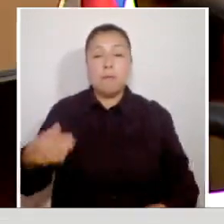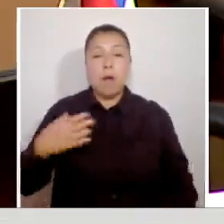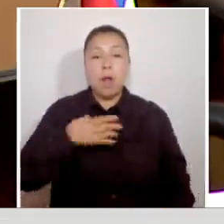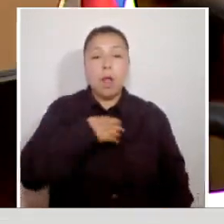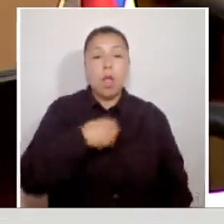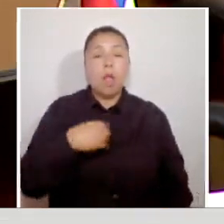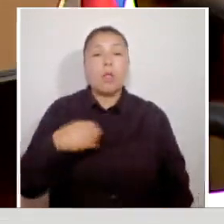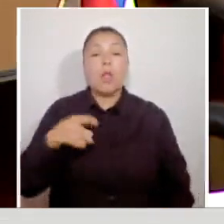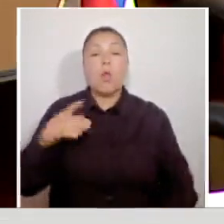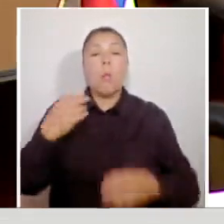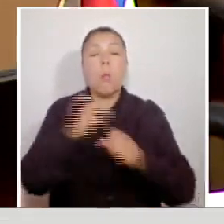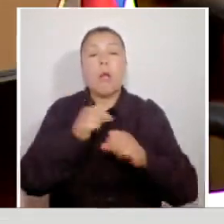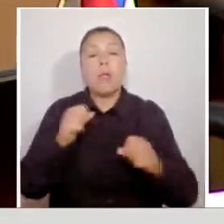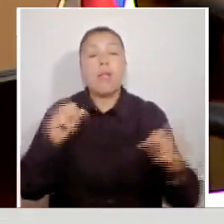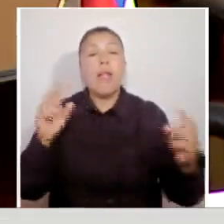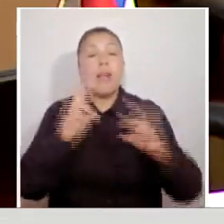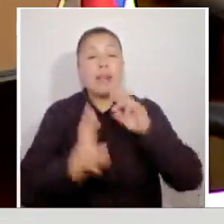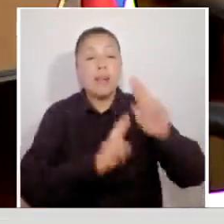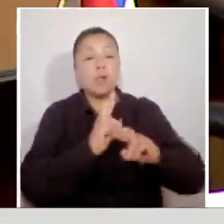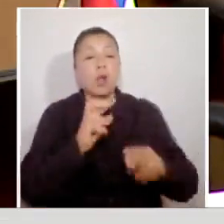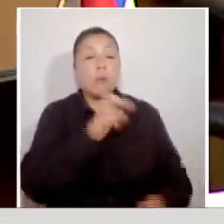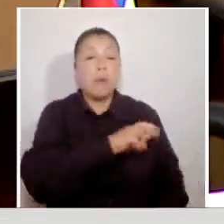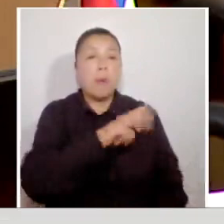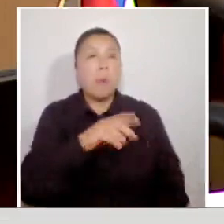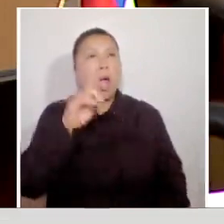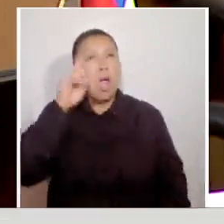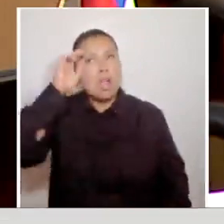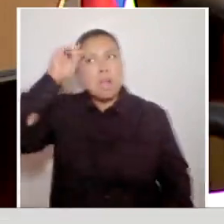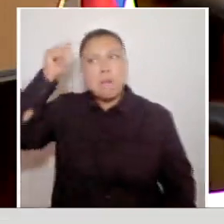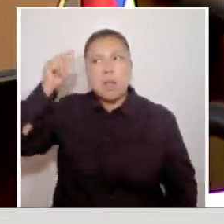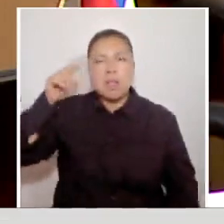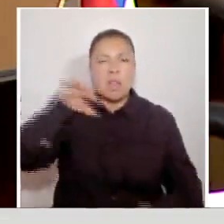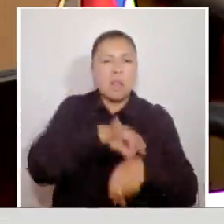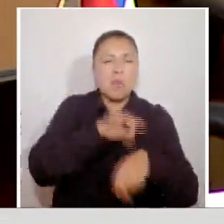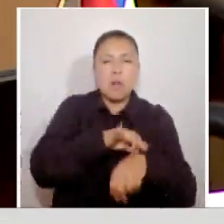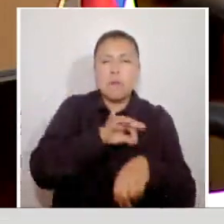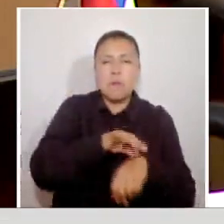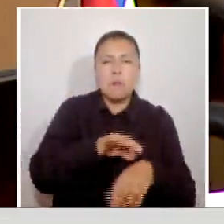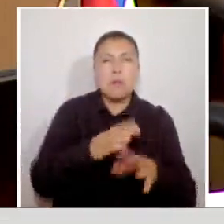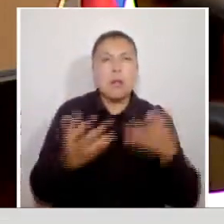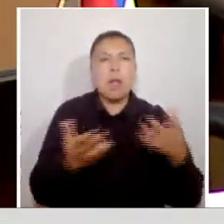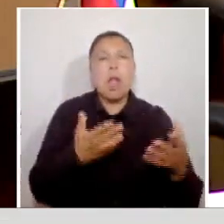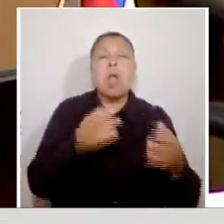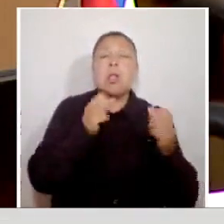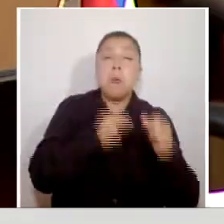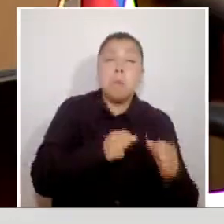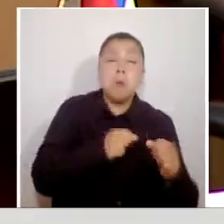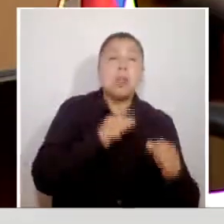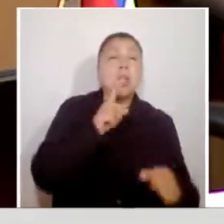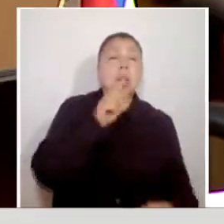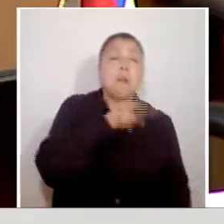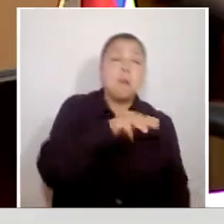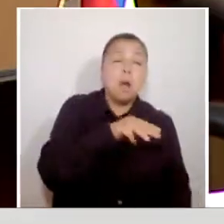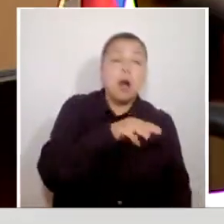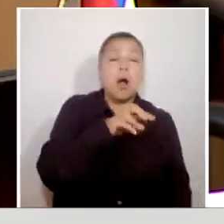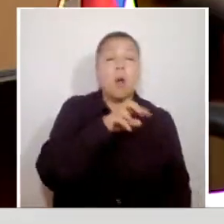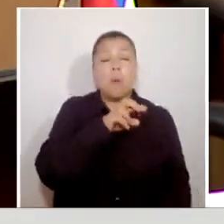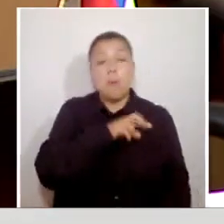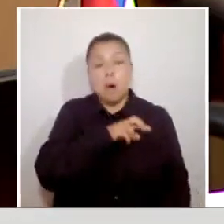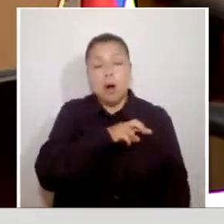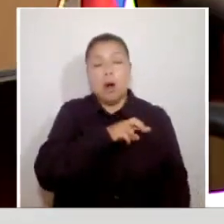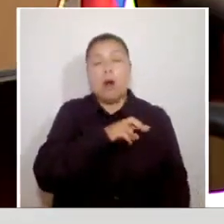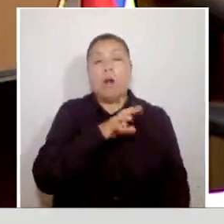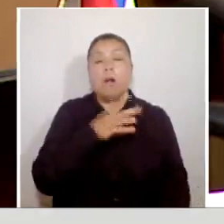progenitores Generalmente inventando algún tipo de enfermedad que padece la madre o el niño en custodia impidiendo al